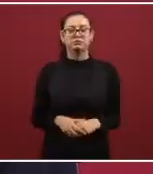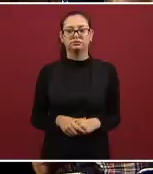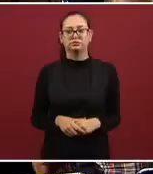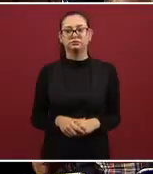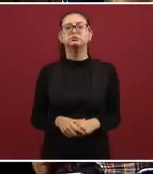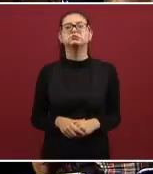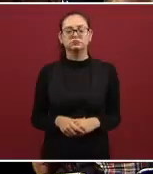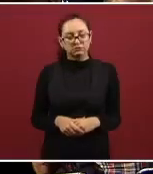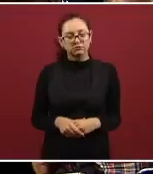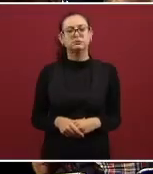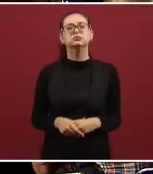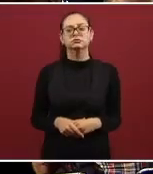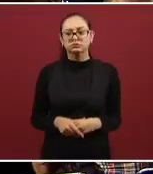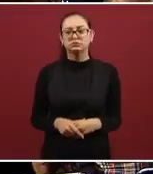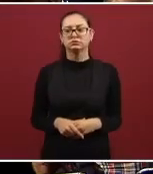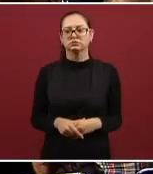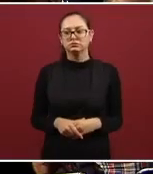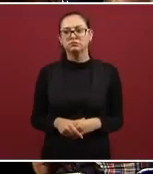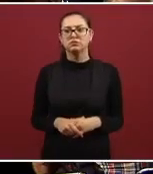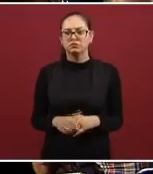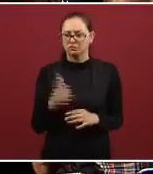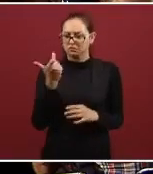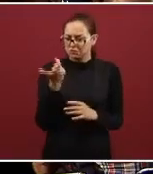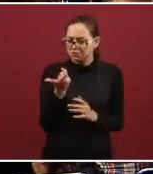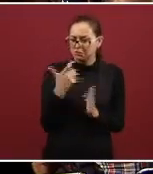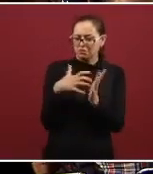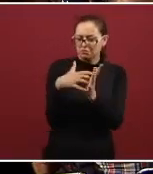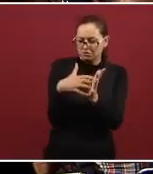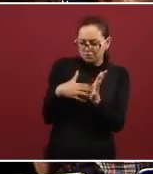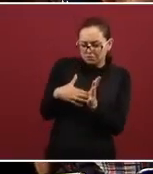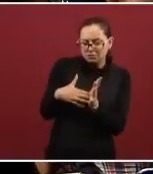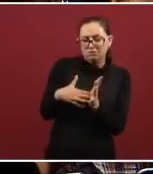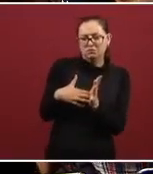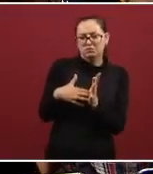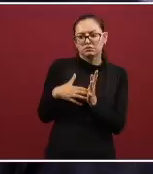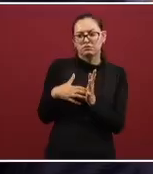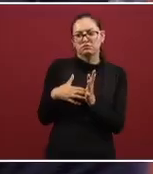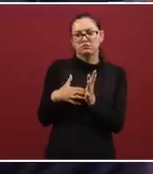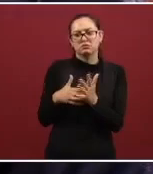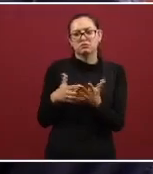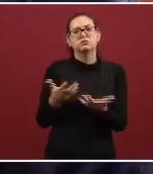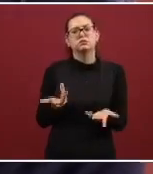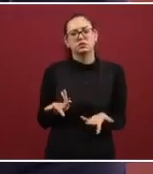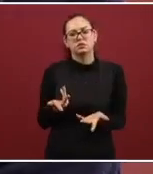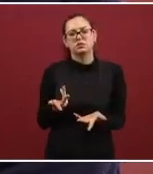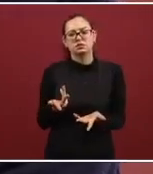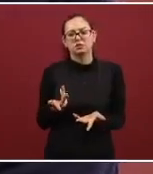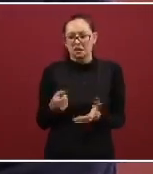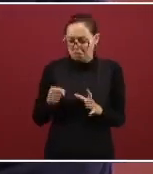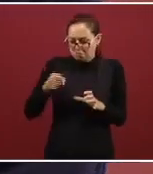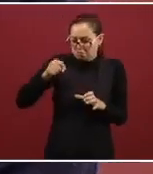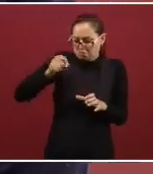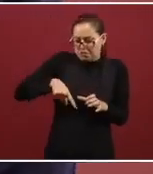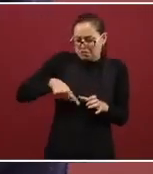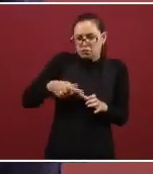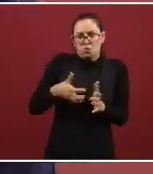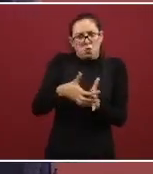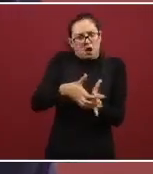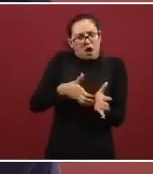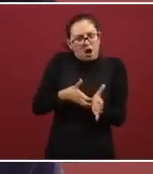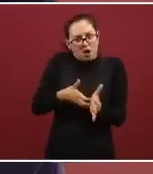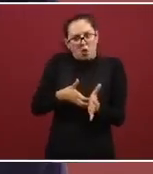Sí, si hay ahorros, sí, se puede con el mismo dinero